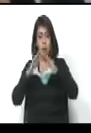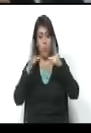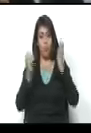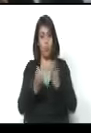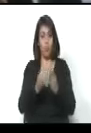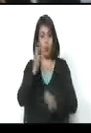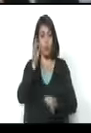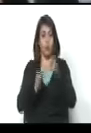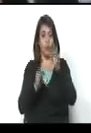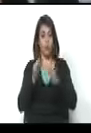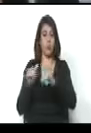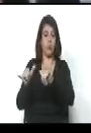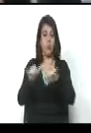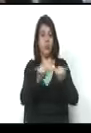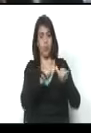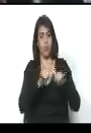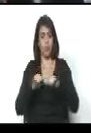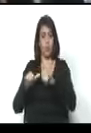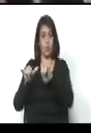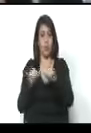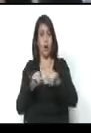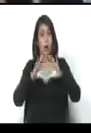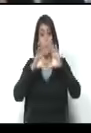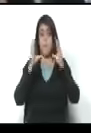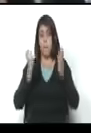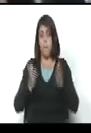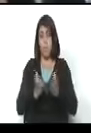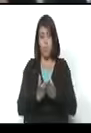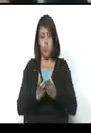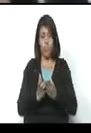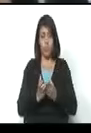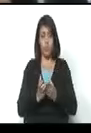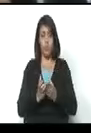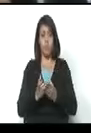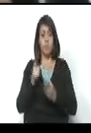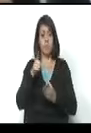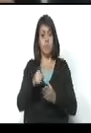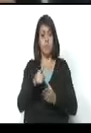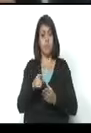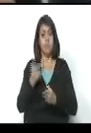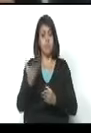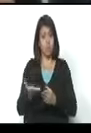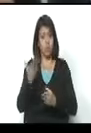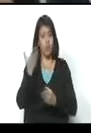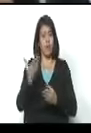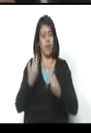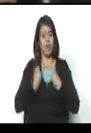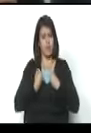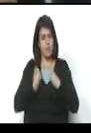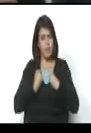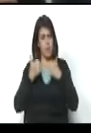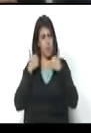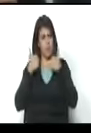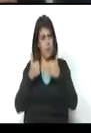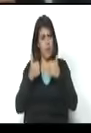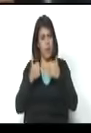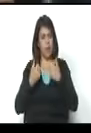de justicia, de igualdad, un mundo que valga la pena vivir, vivir viviendo.